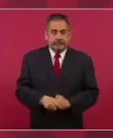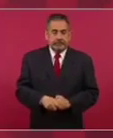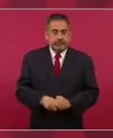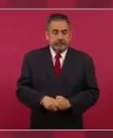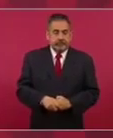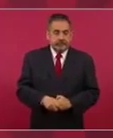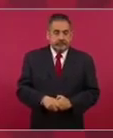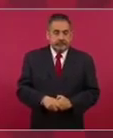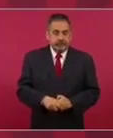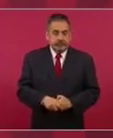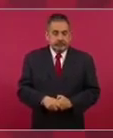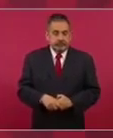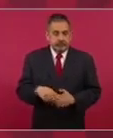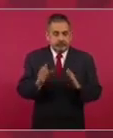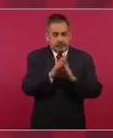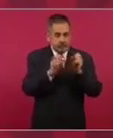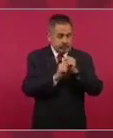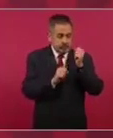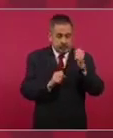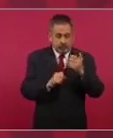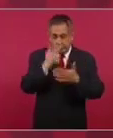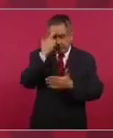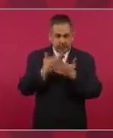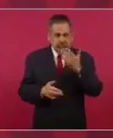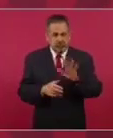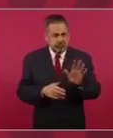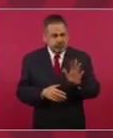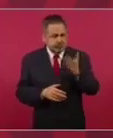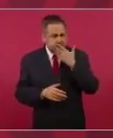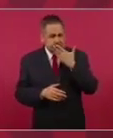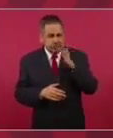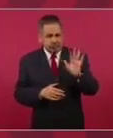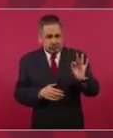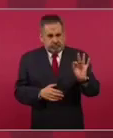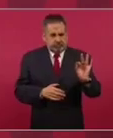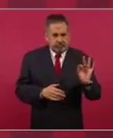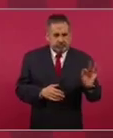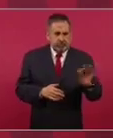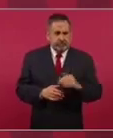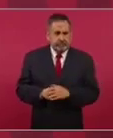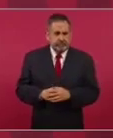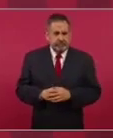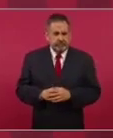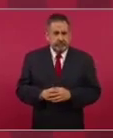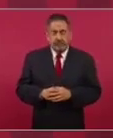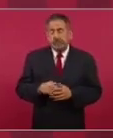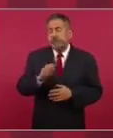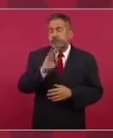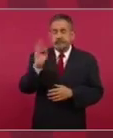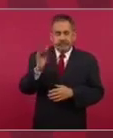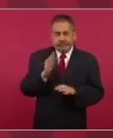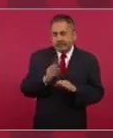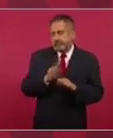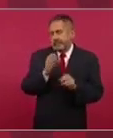No se viola la Constitución, porque además es muy probable